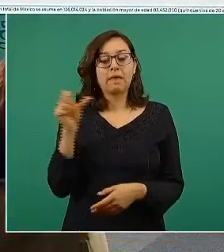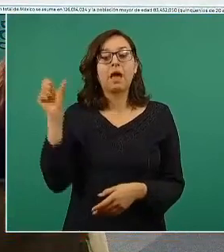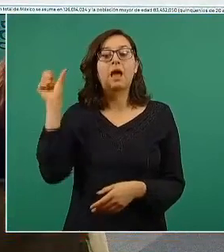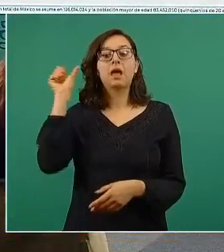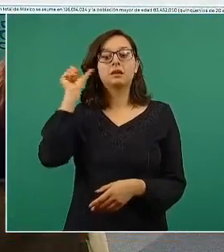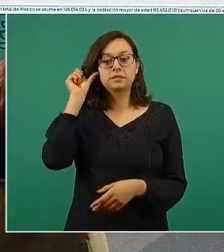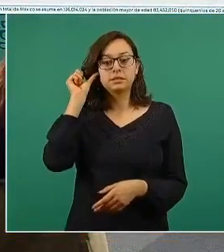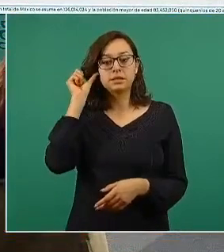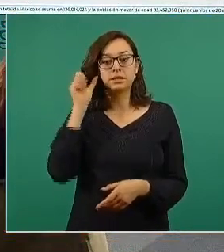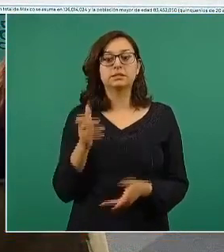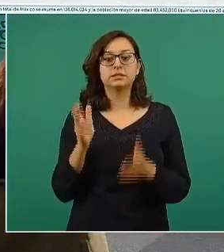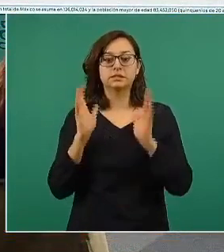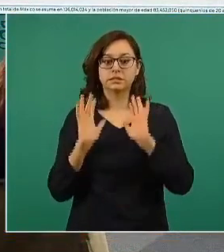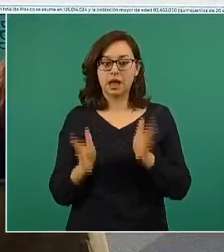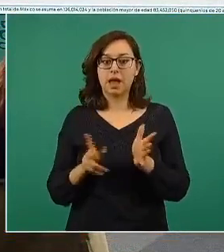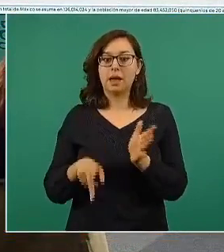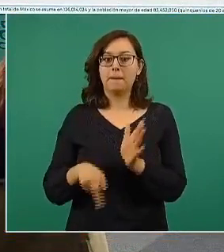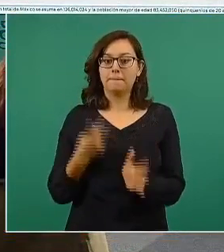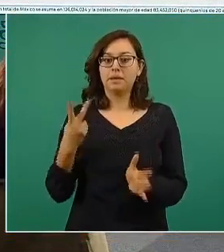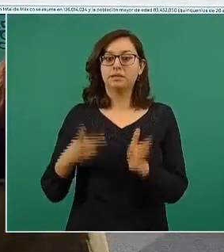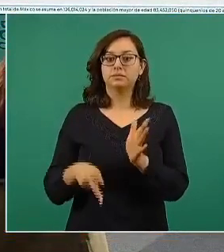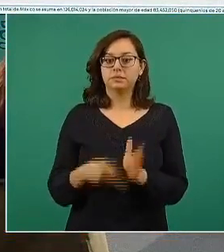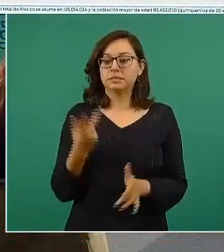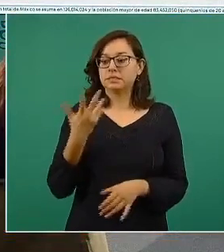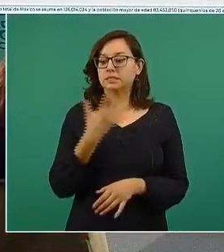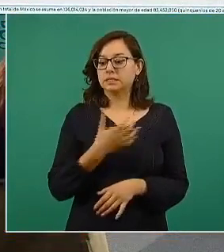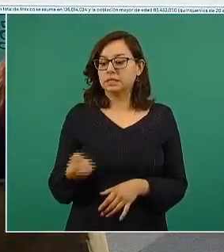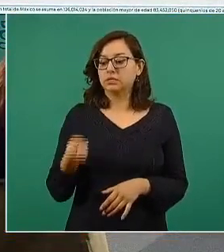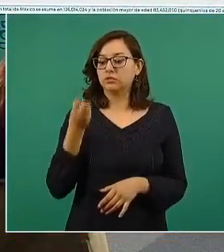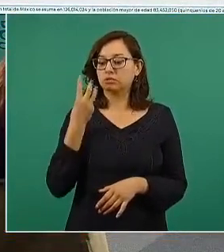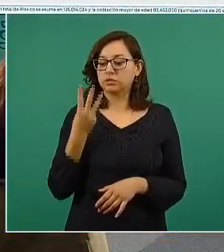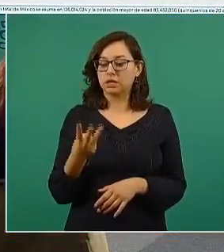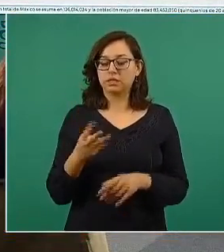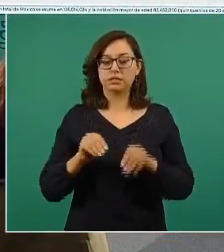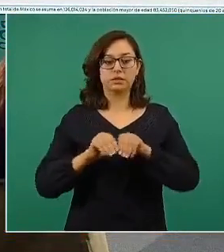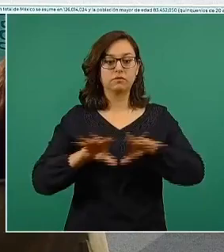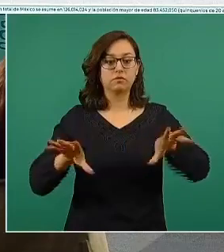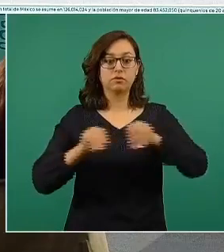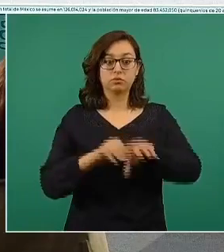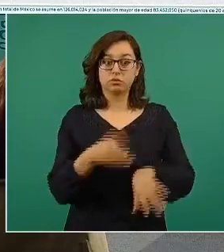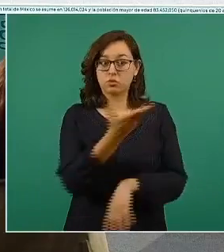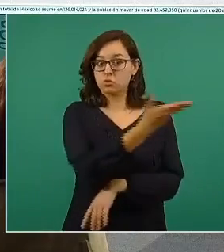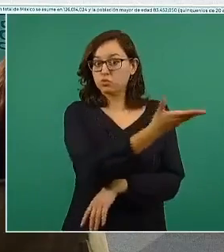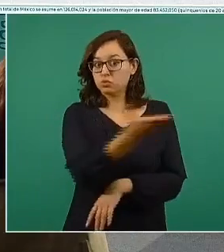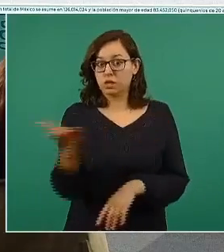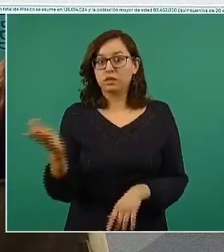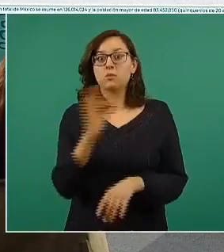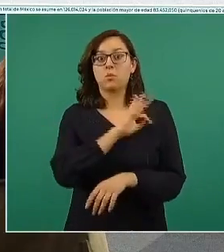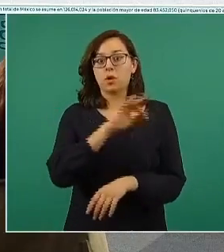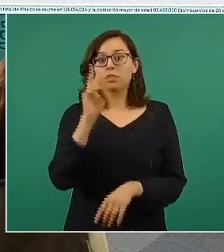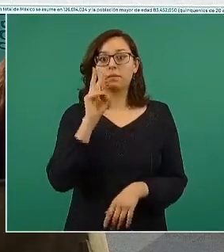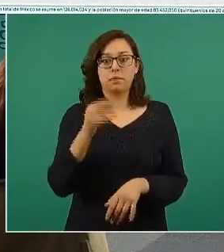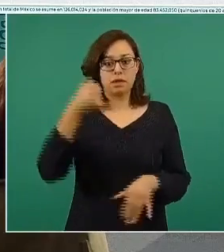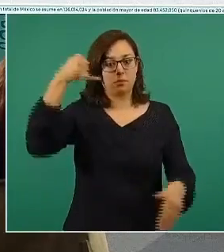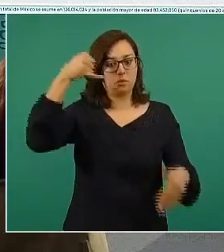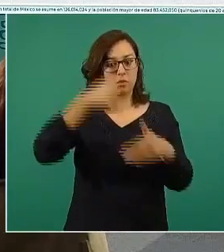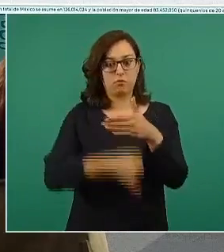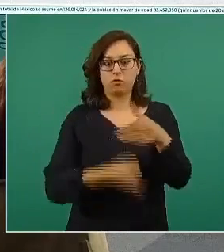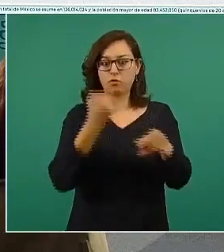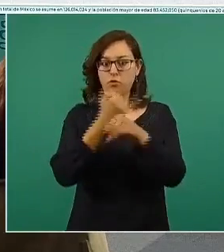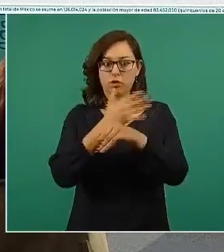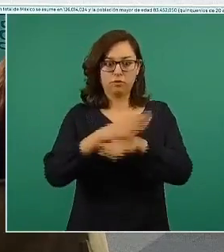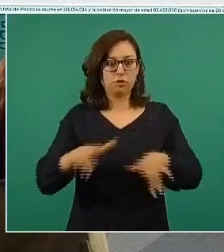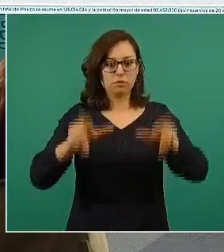llevábamos 503 comunicados técnicos emitidos en donde ustedes tienen acceso a mucha más información y más detallada y